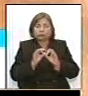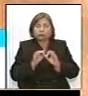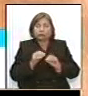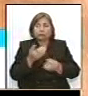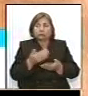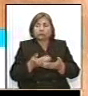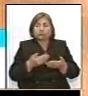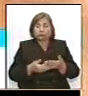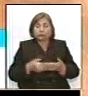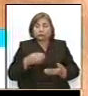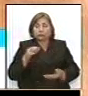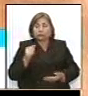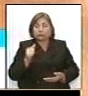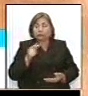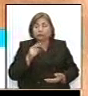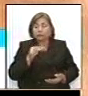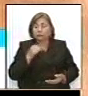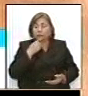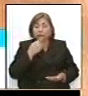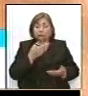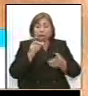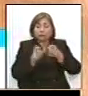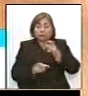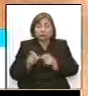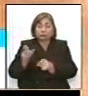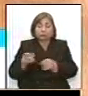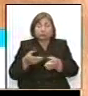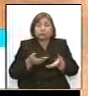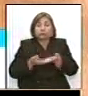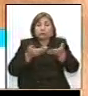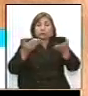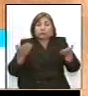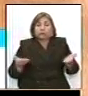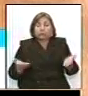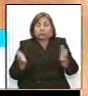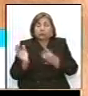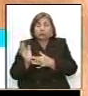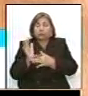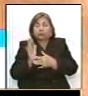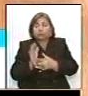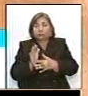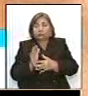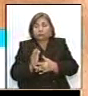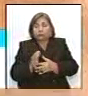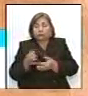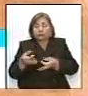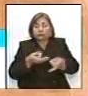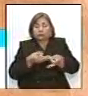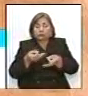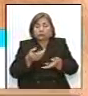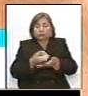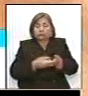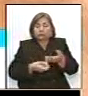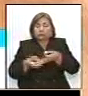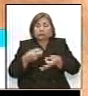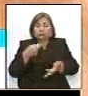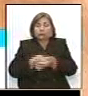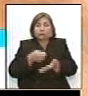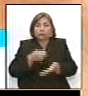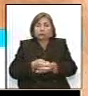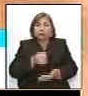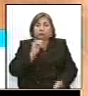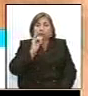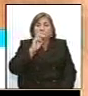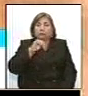grupos parlamentarios mediante un comunicado público, se desprende que la asignación por representación es un ingreso económico sujeto al pago de impuesto a la